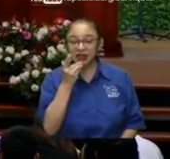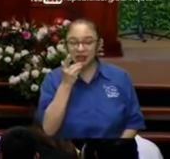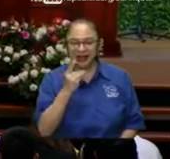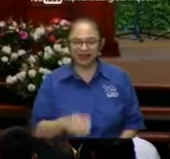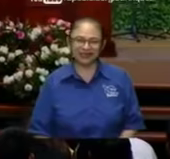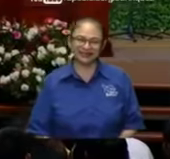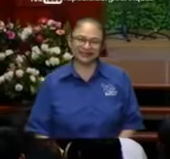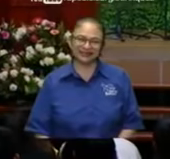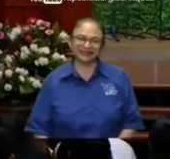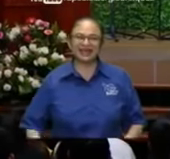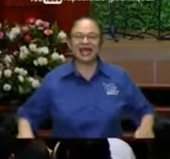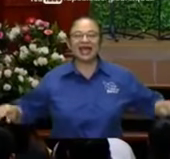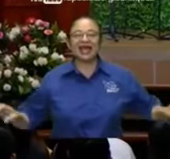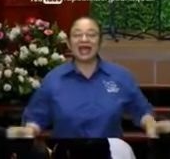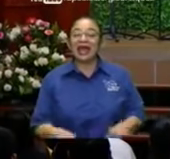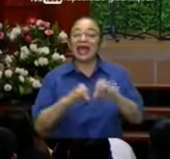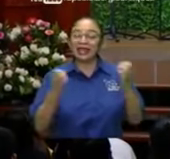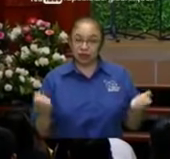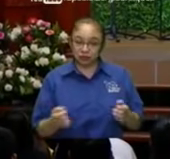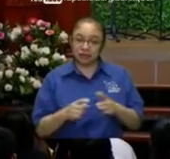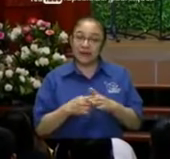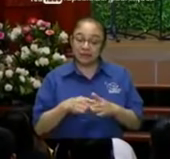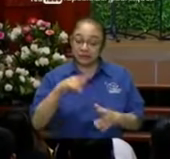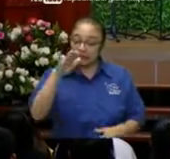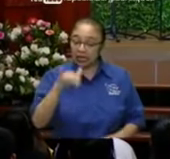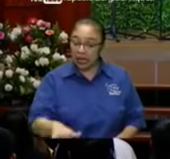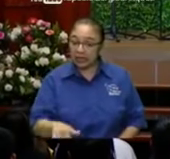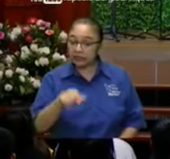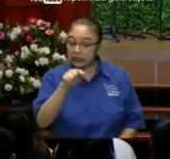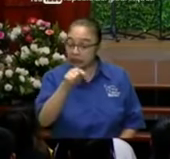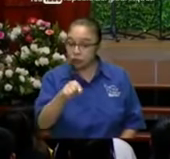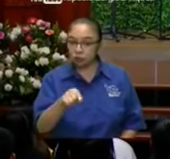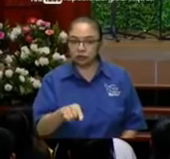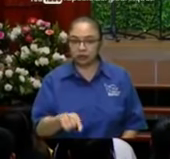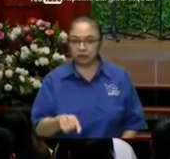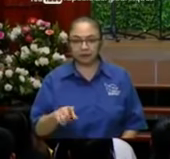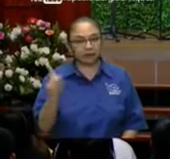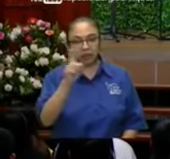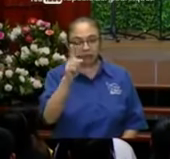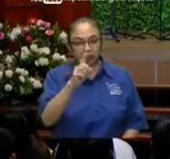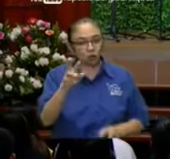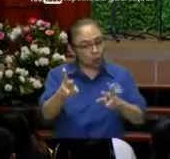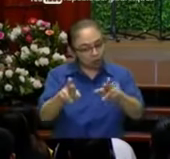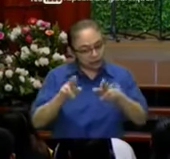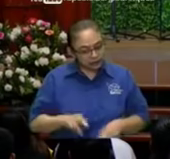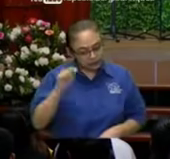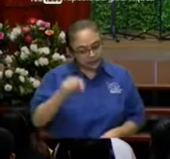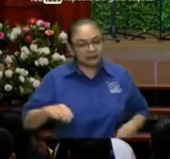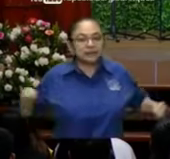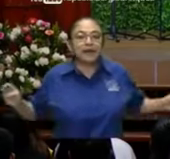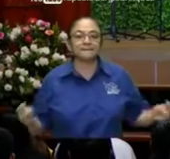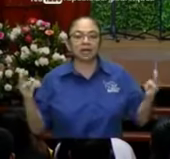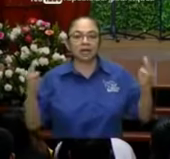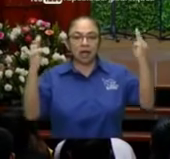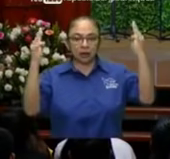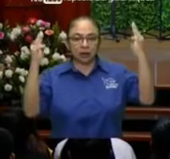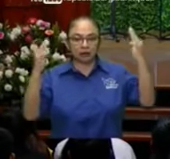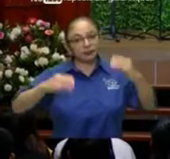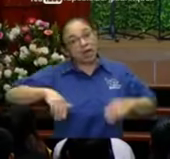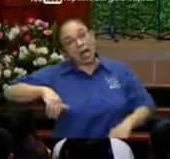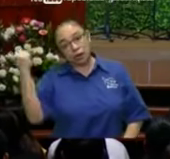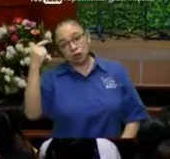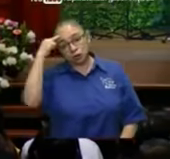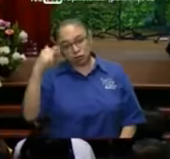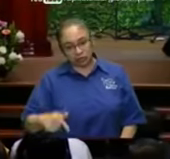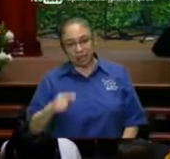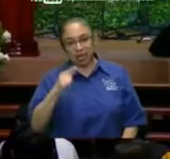Y entonces empezar. Y que se quede eso ahí. Y que uno no perciba ese milagro. Y al otro día el Señor